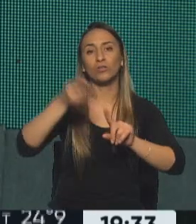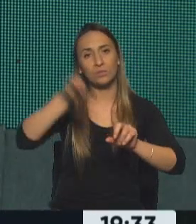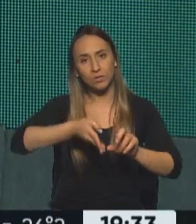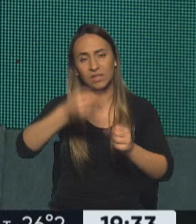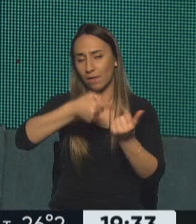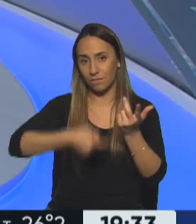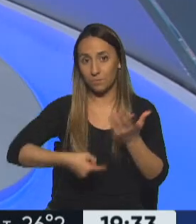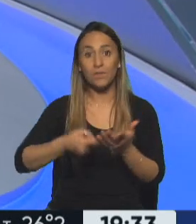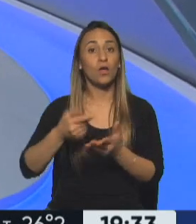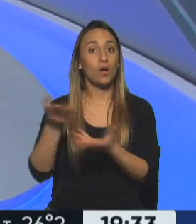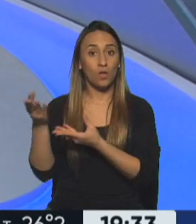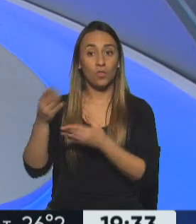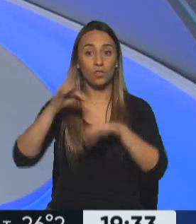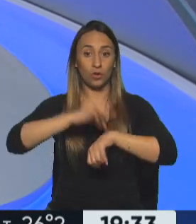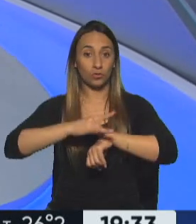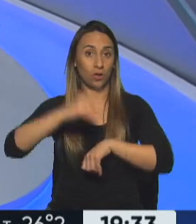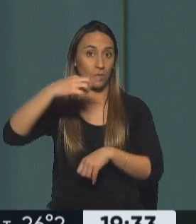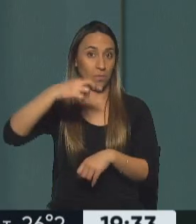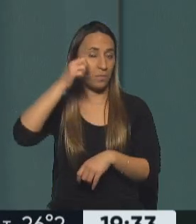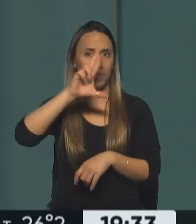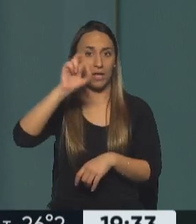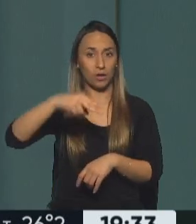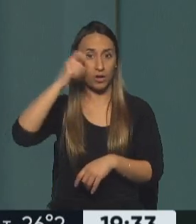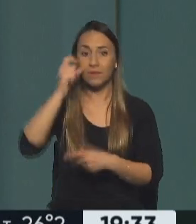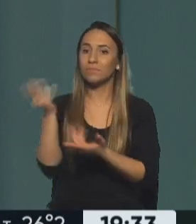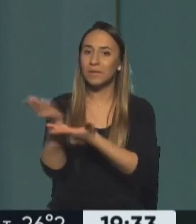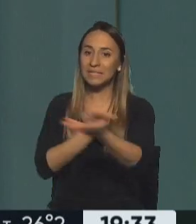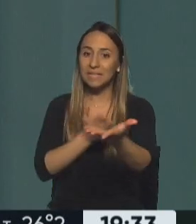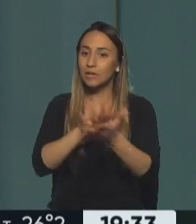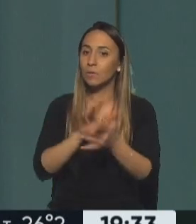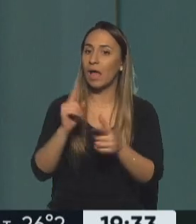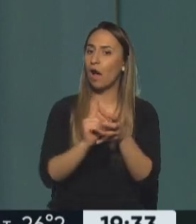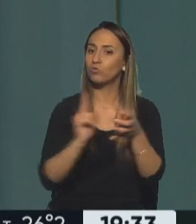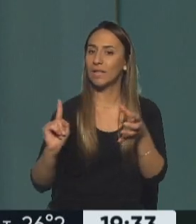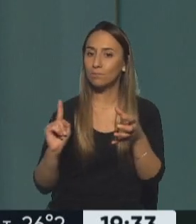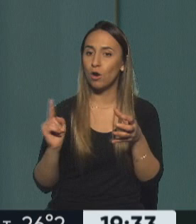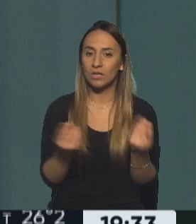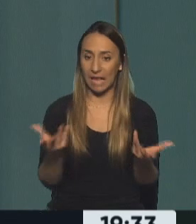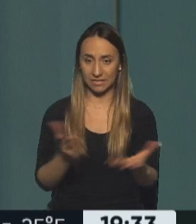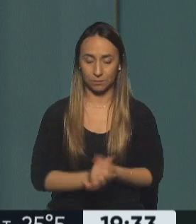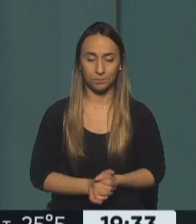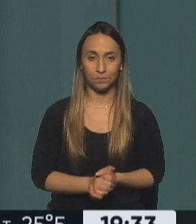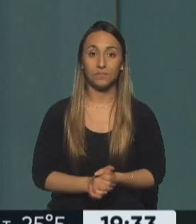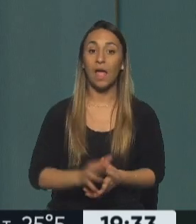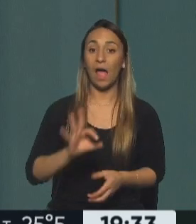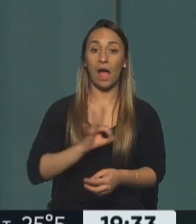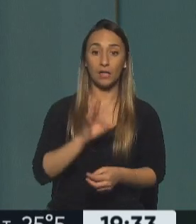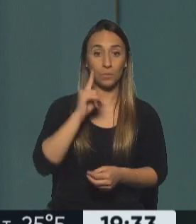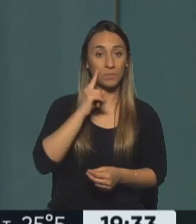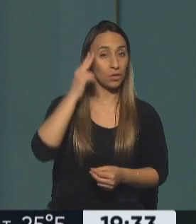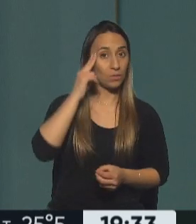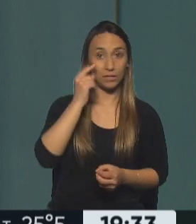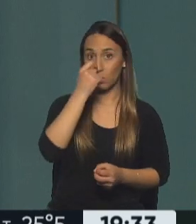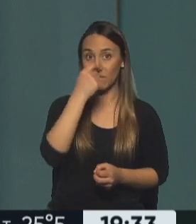doctor Sergio Perrone nos hace una presentación cortita, muy cortita, y es para mostrarle una cosita. Año